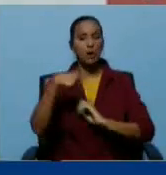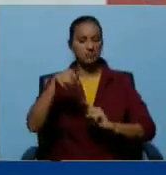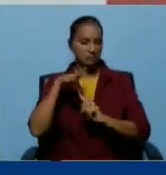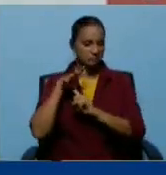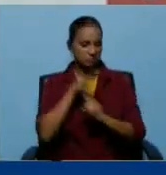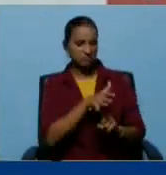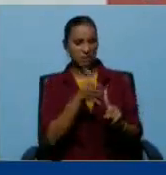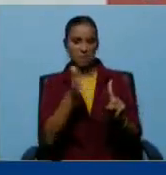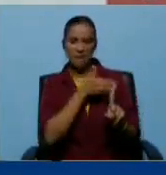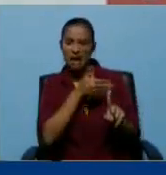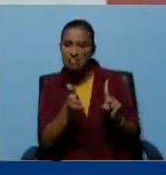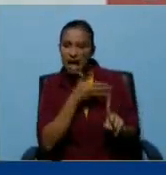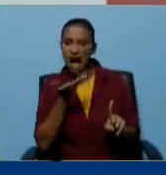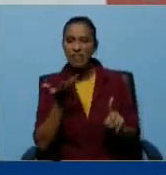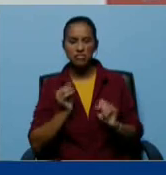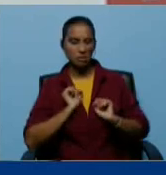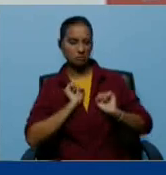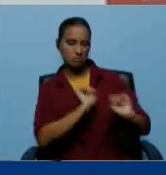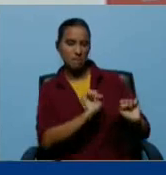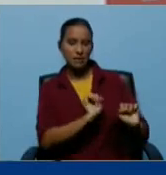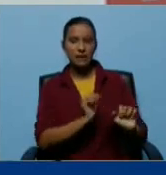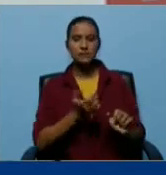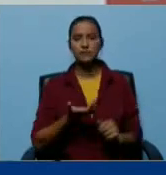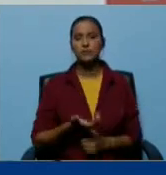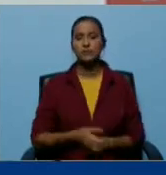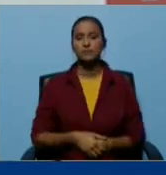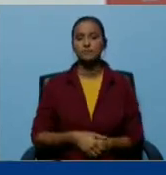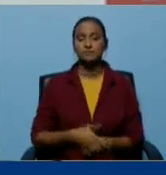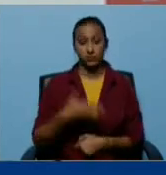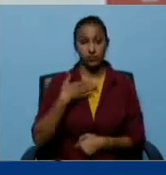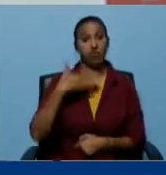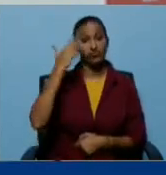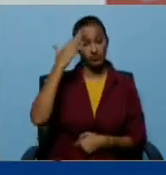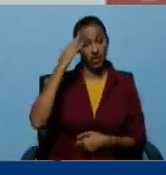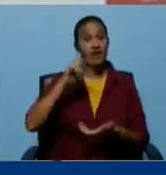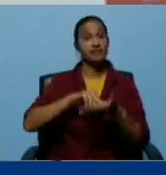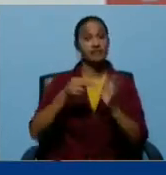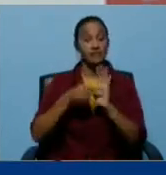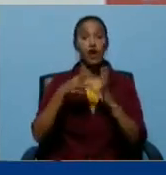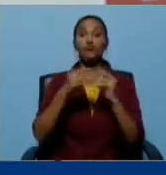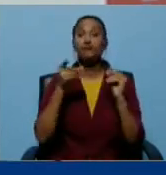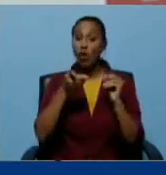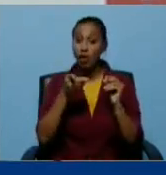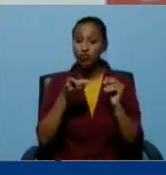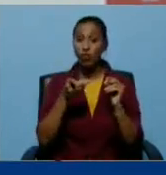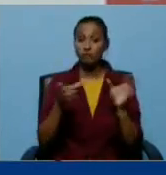ellos y de ella. Yo lo sé porque lo viví.